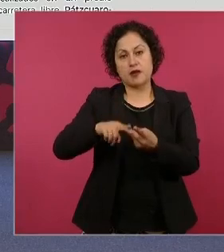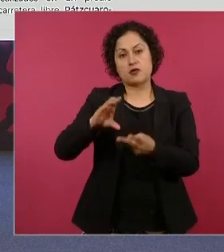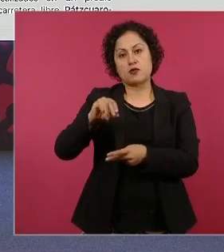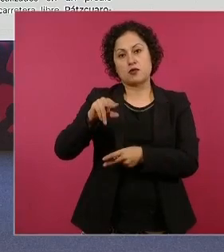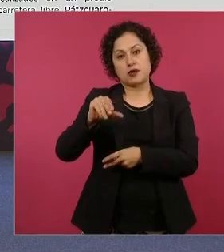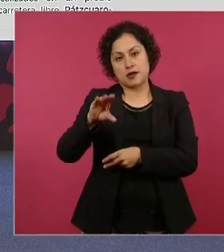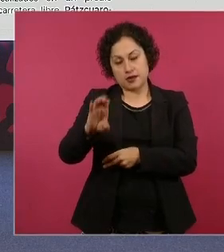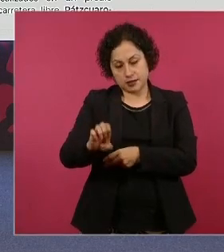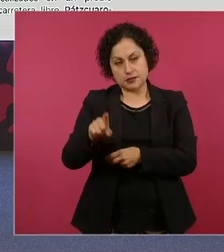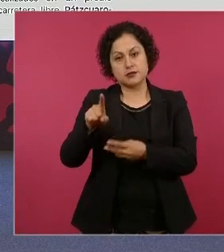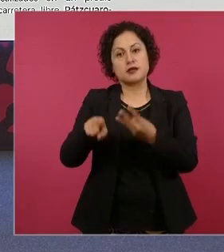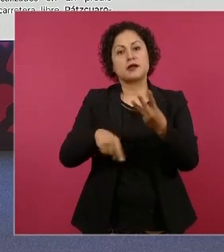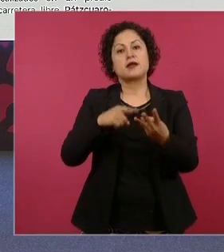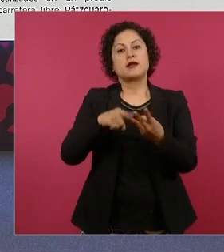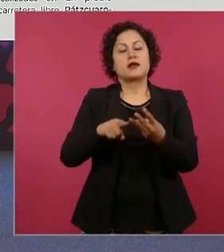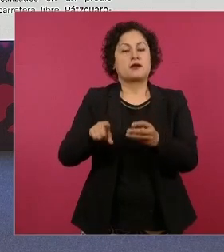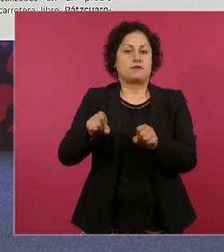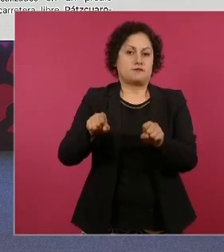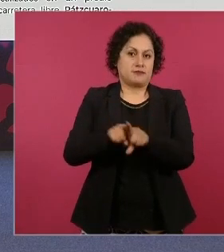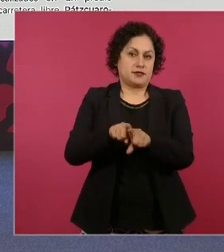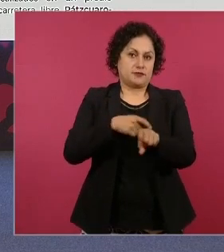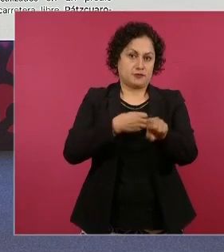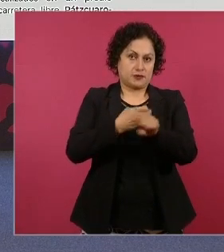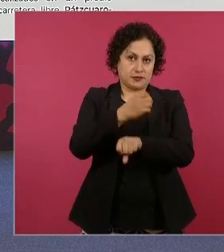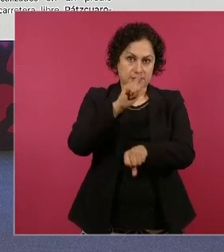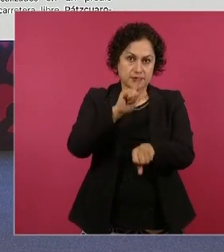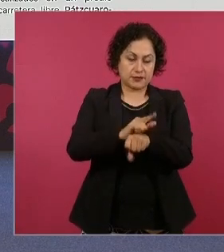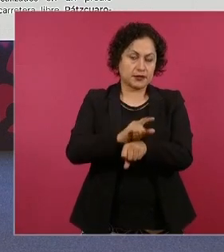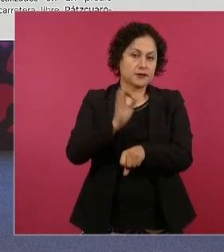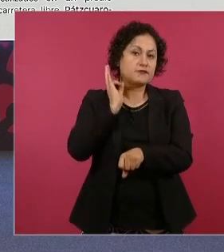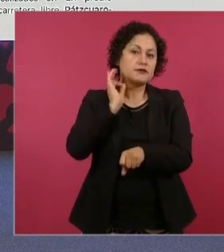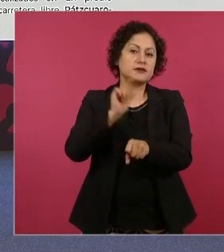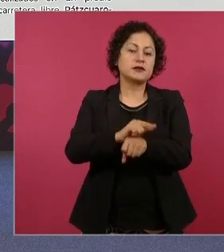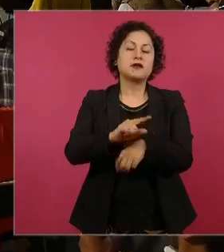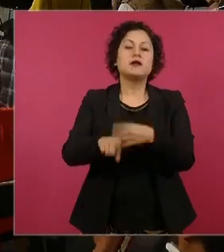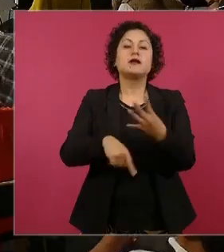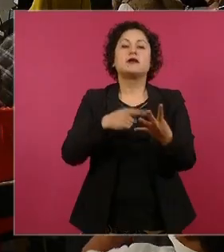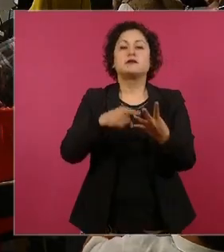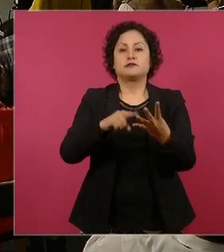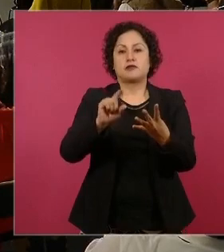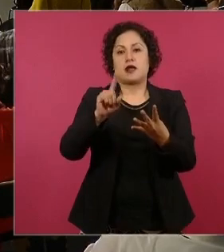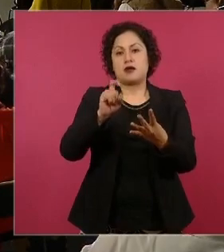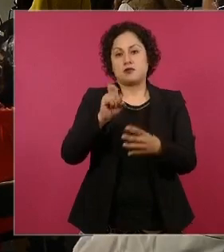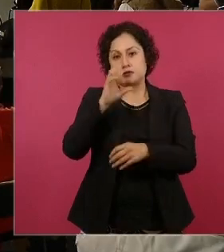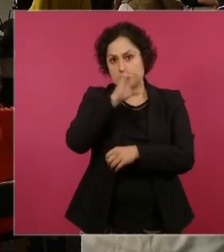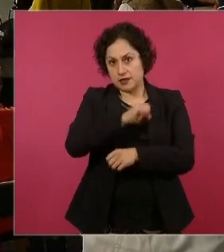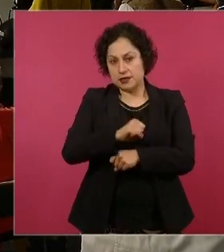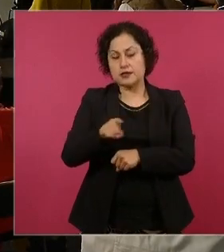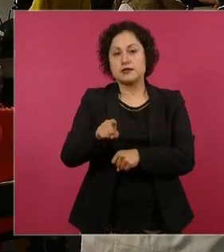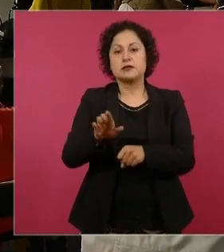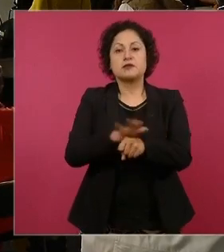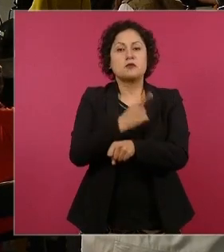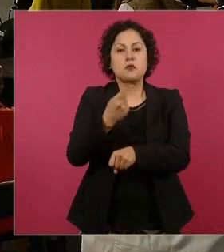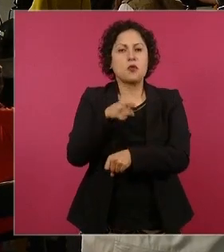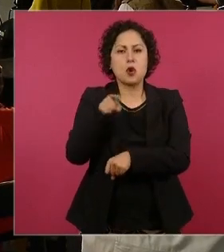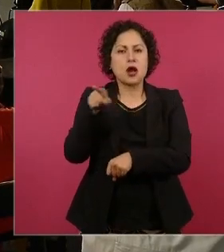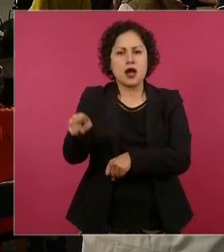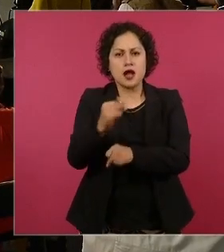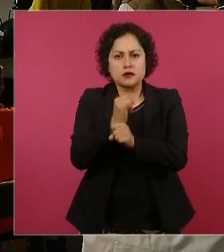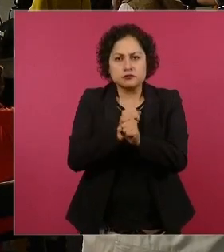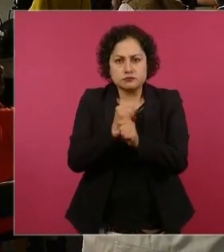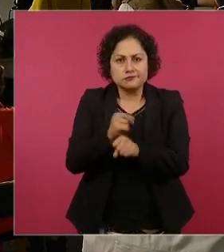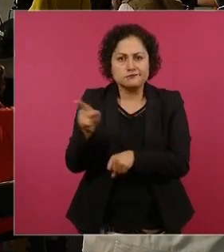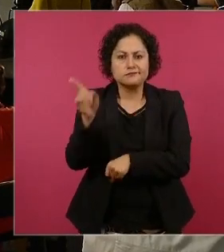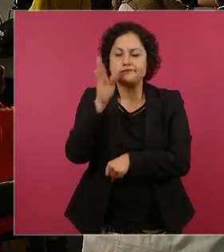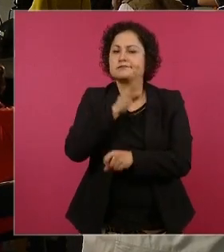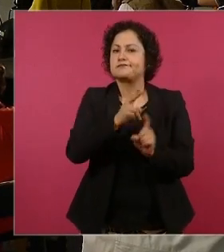Fiscalía del Estado y de la Secretaría de Seguridad Pública de Aguascalientes, tras cumplimentar una orden de aprehensión por el delito de secuestro